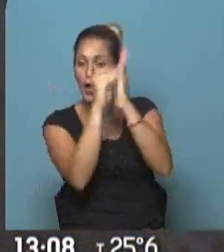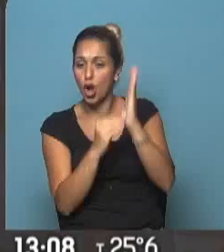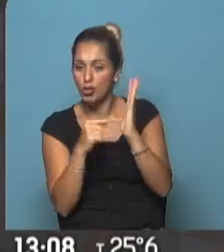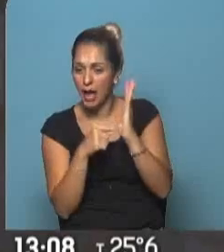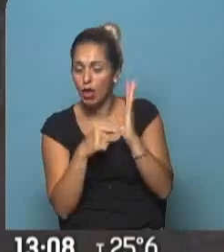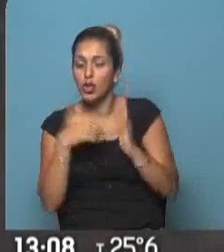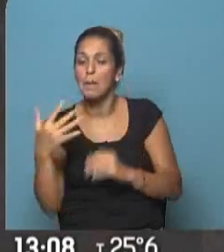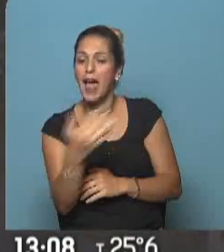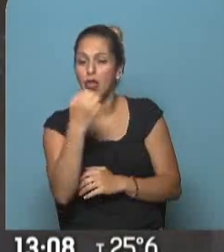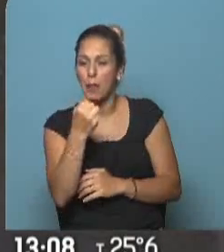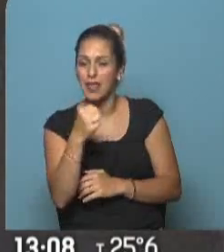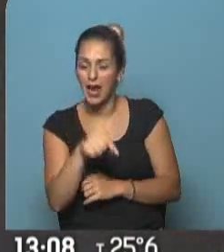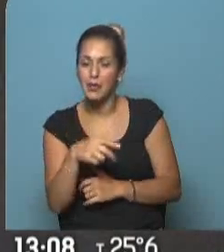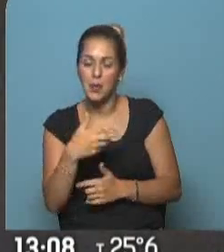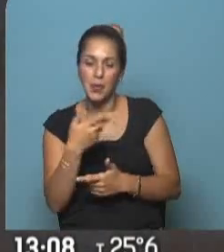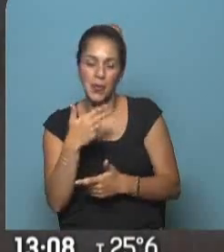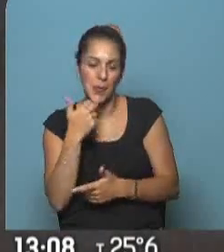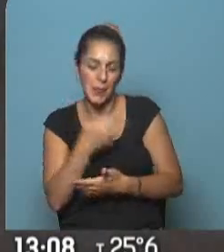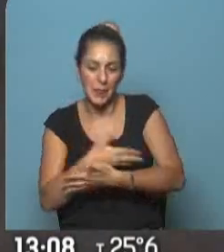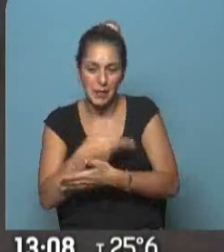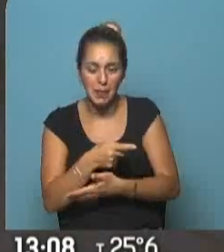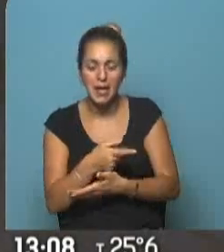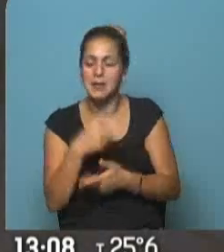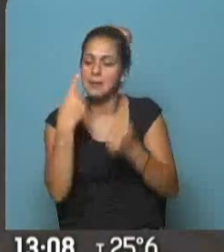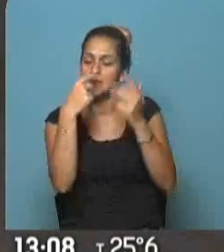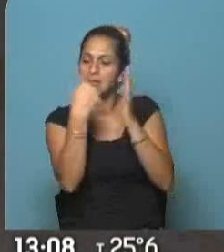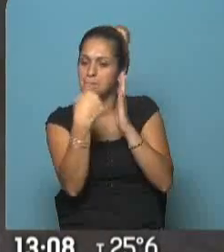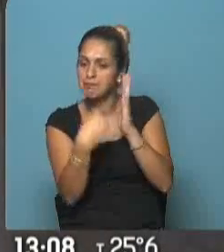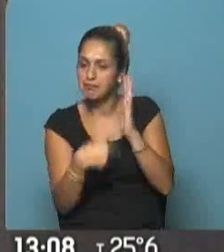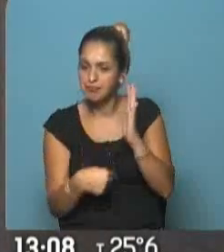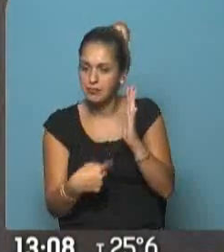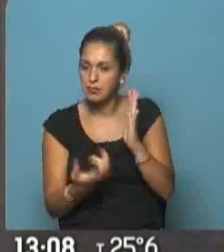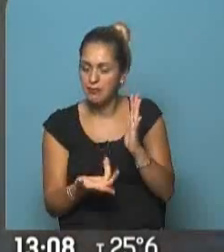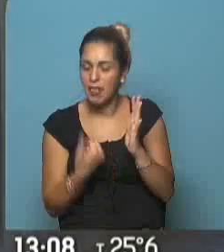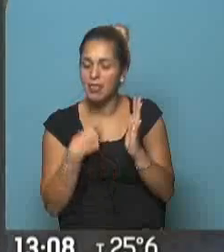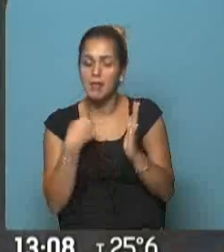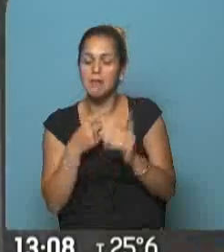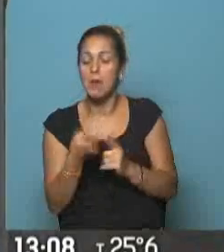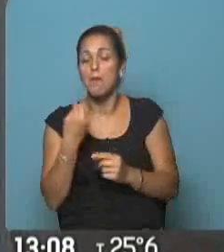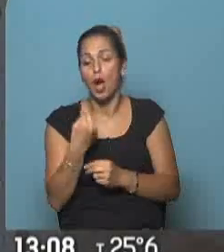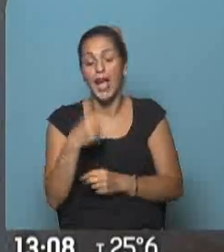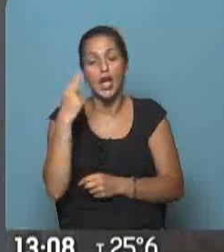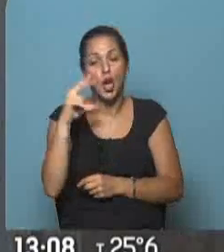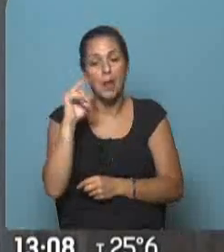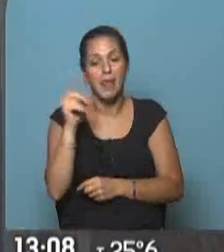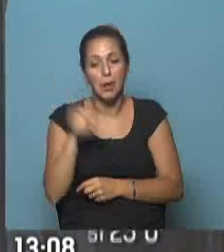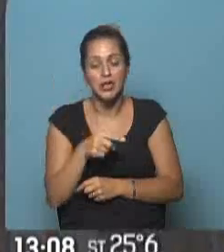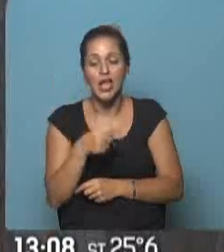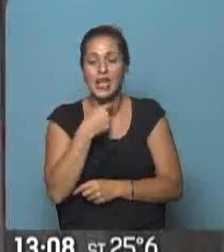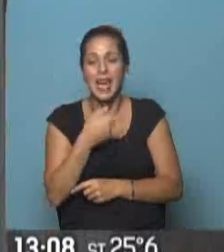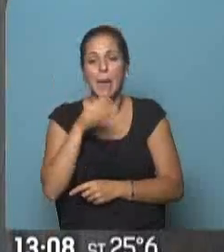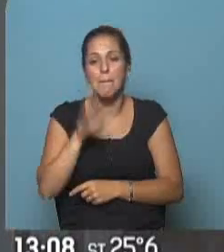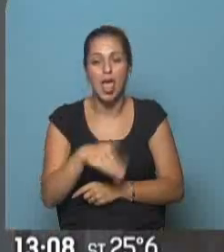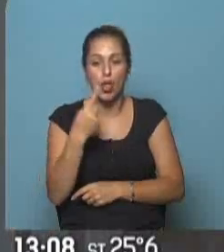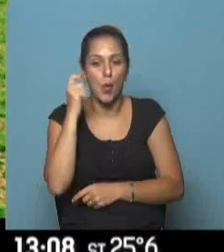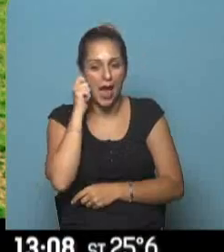adoptar tienen diferentes requisitos de los que hay en disponibilidad de alguna manera el 90 por ciento quiere chicos menores de un